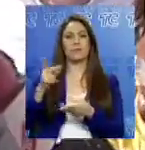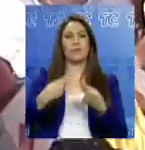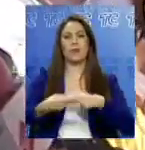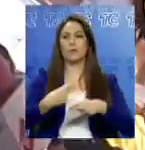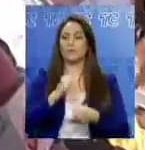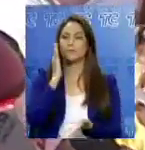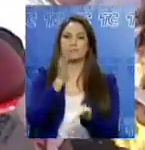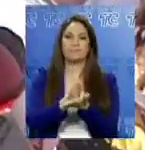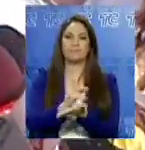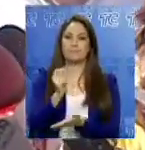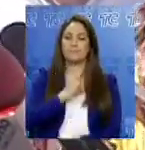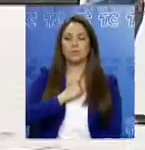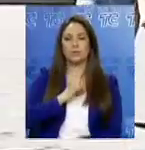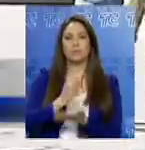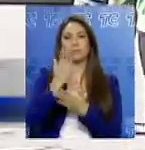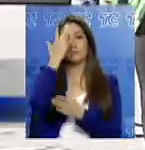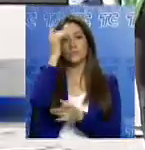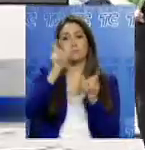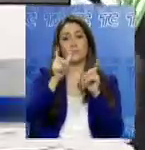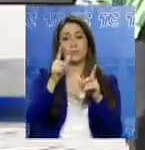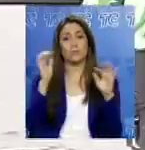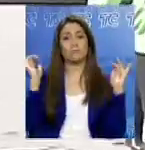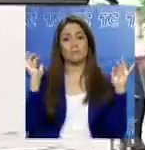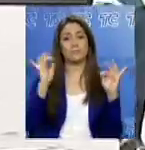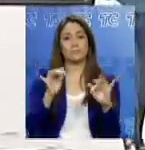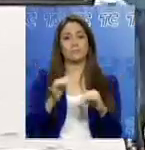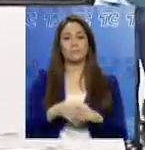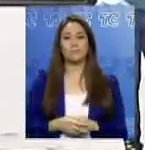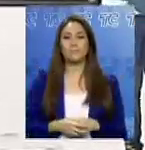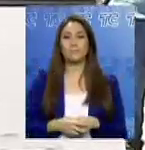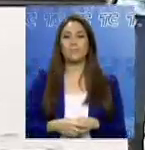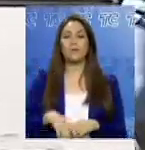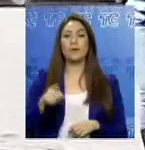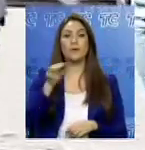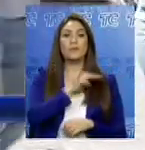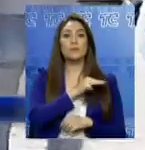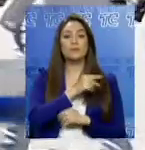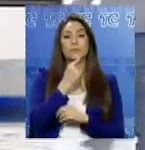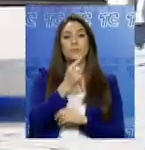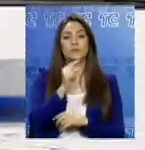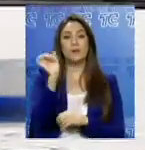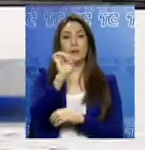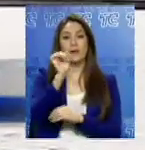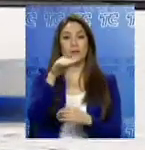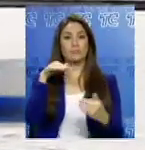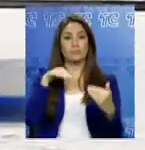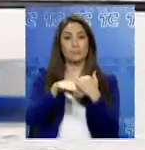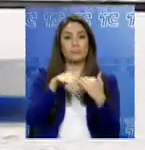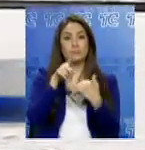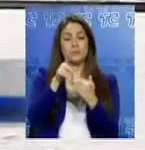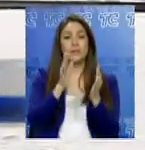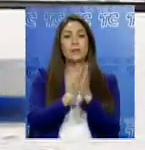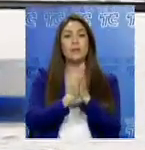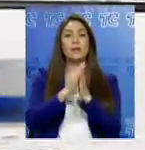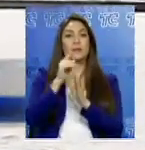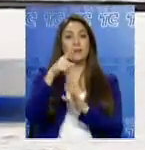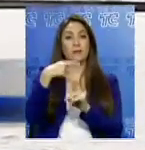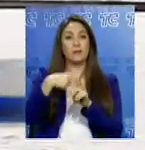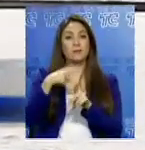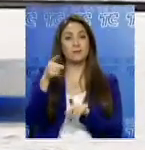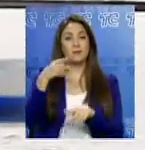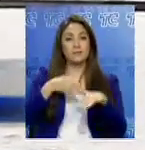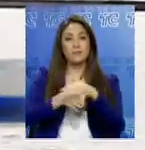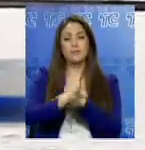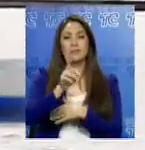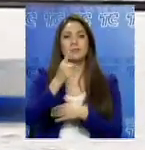donde acudirán miles de fieles. Desde la Alcaldía de Quito se informó que las restricciones vehiculares para ingresar al Santuario del Quinche durante la visita del